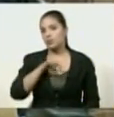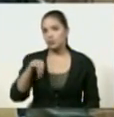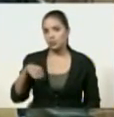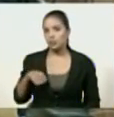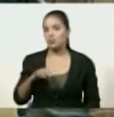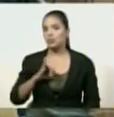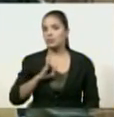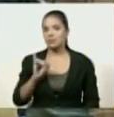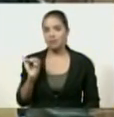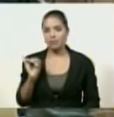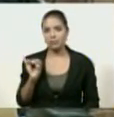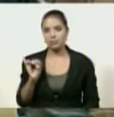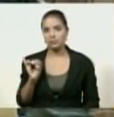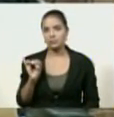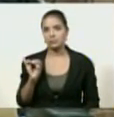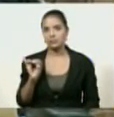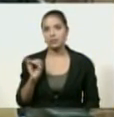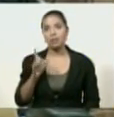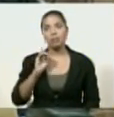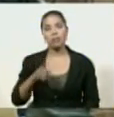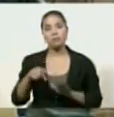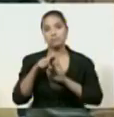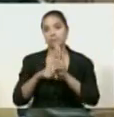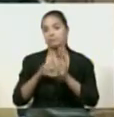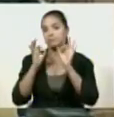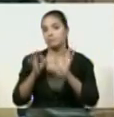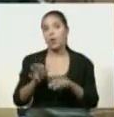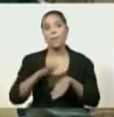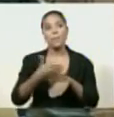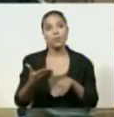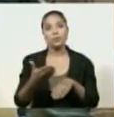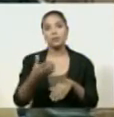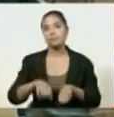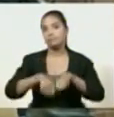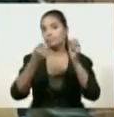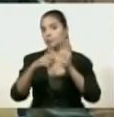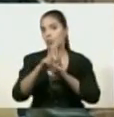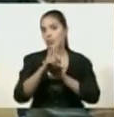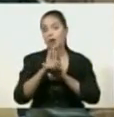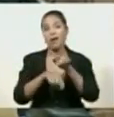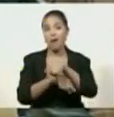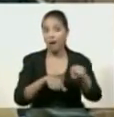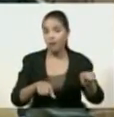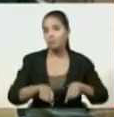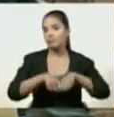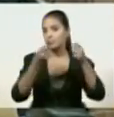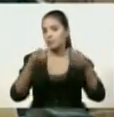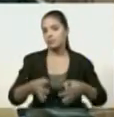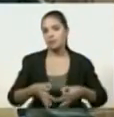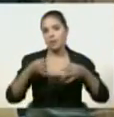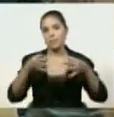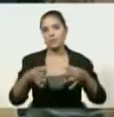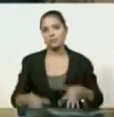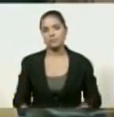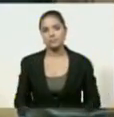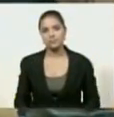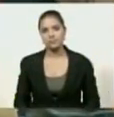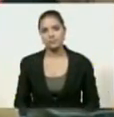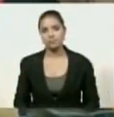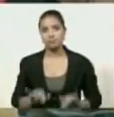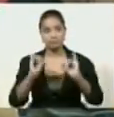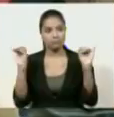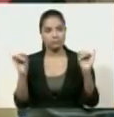ya deben dictarse las medidas de coerción, porque es un delito flagrante, ya están en flagrancia permanente. Es